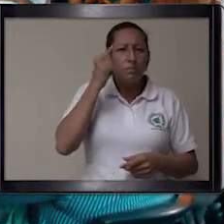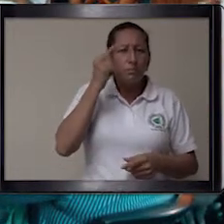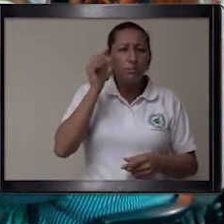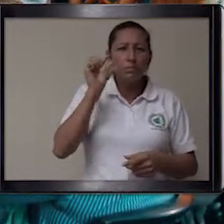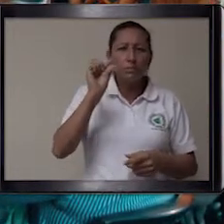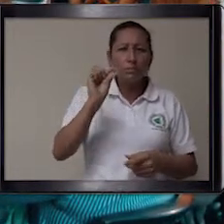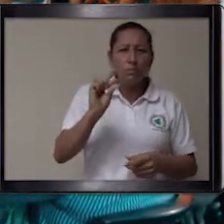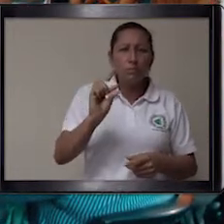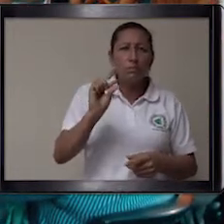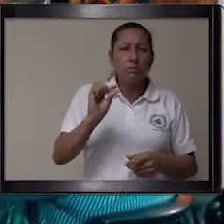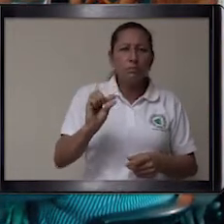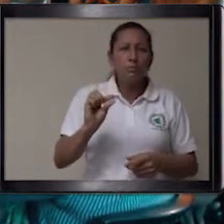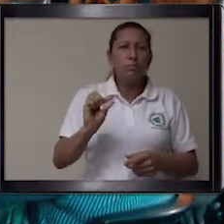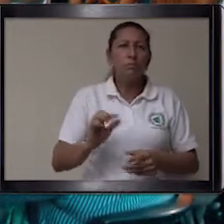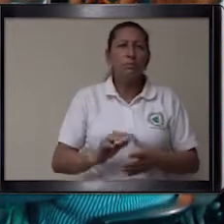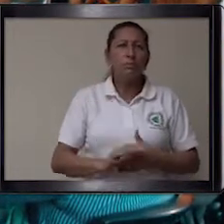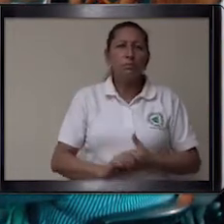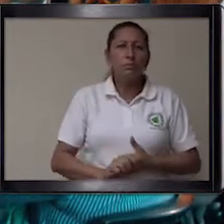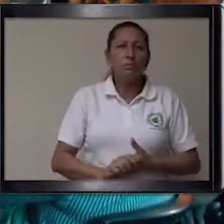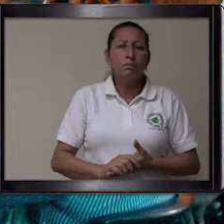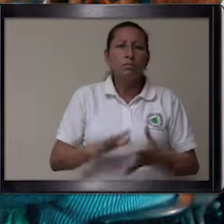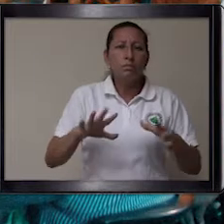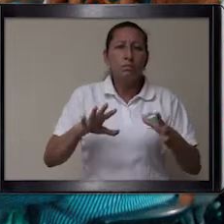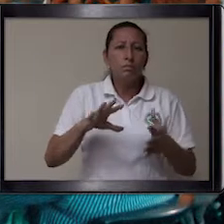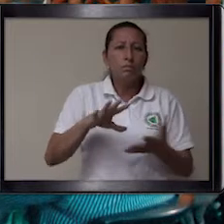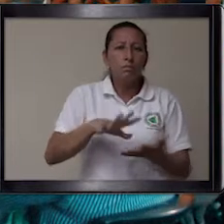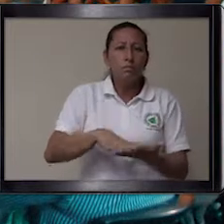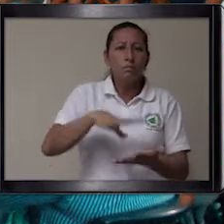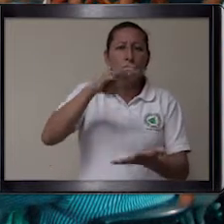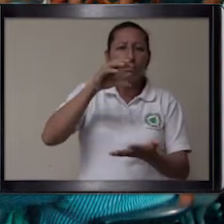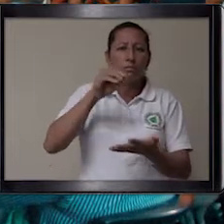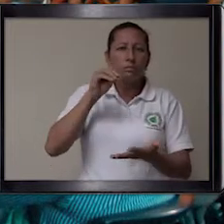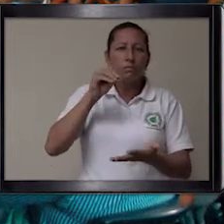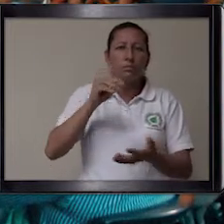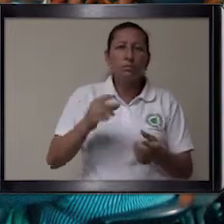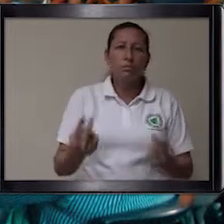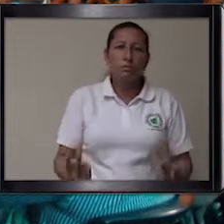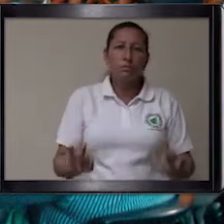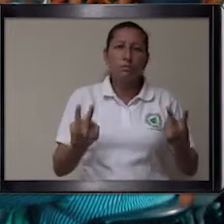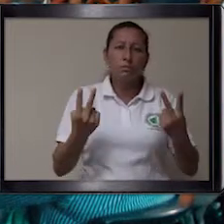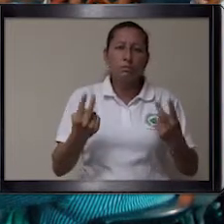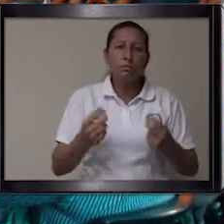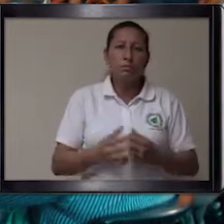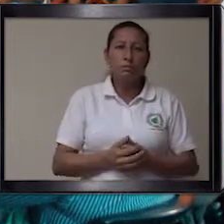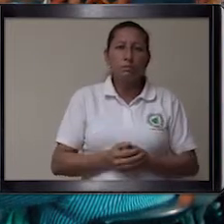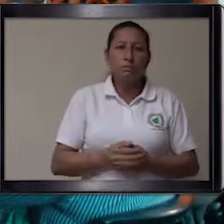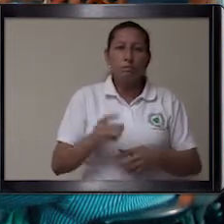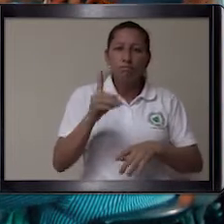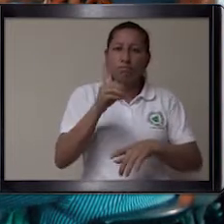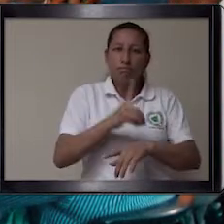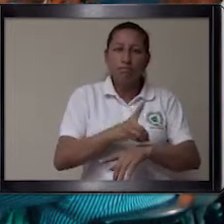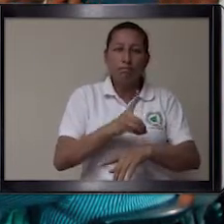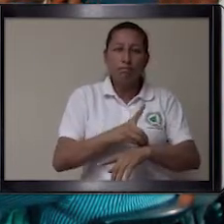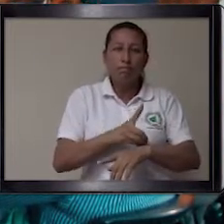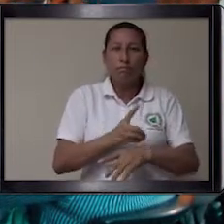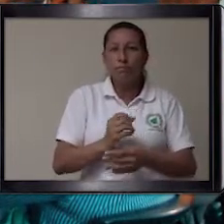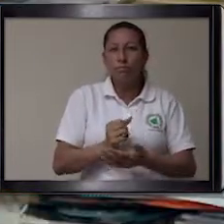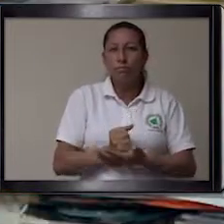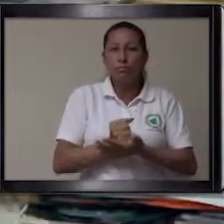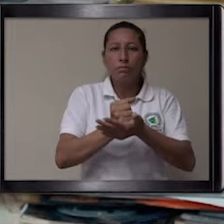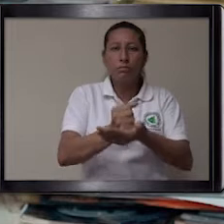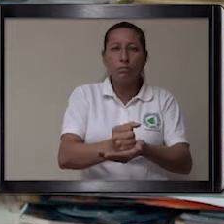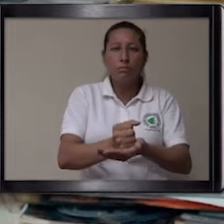bien importante observar la importancia que se le tiene a la atención psicológica en cualquier desastre, no